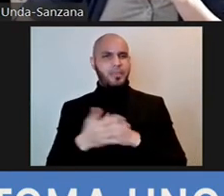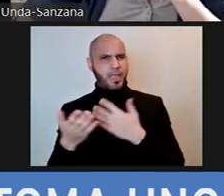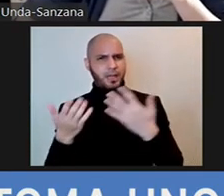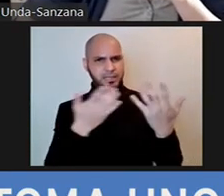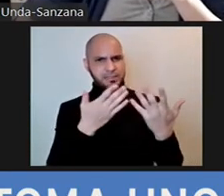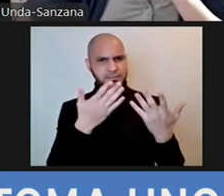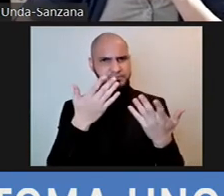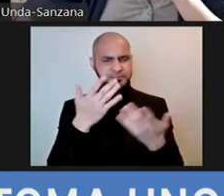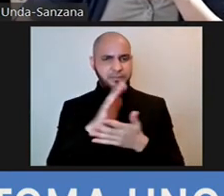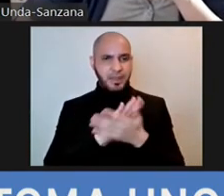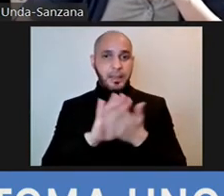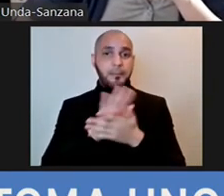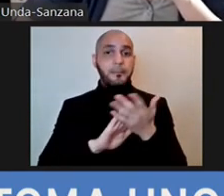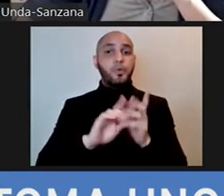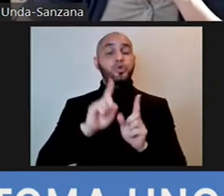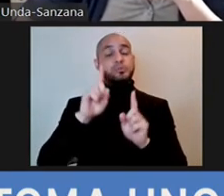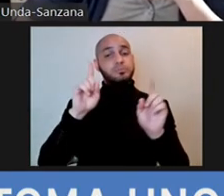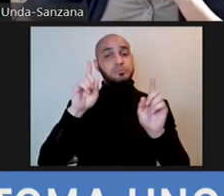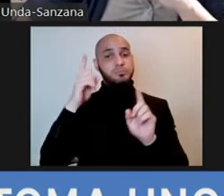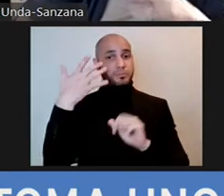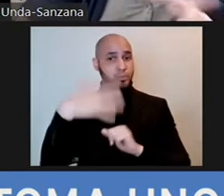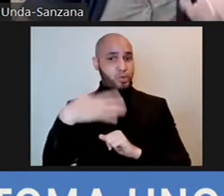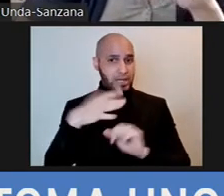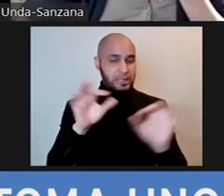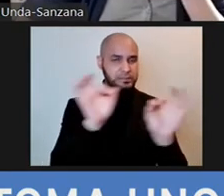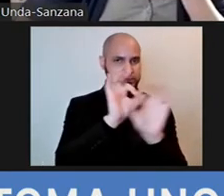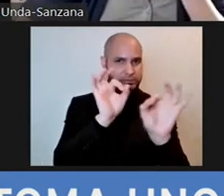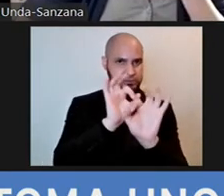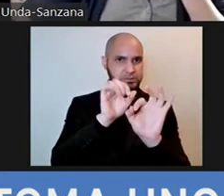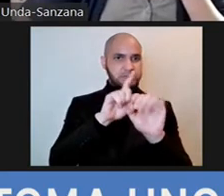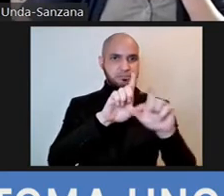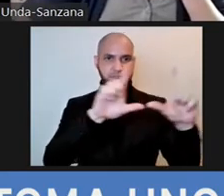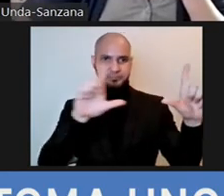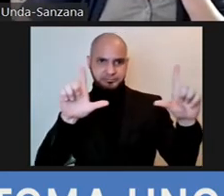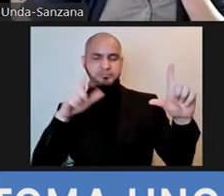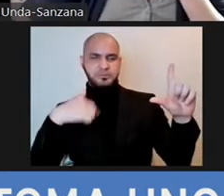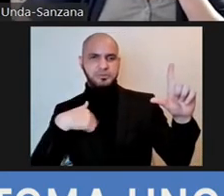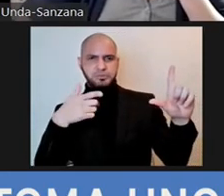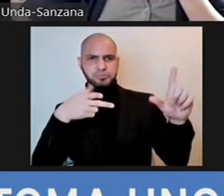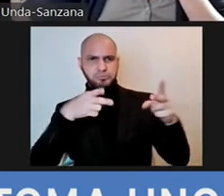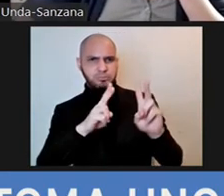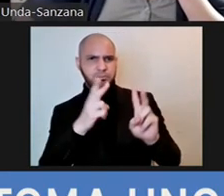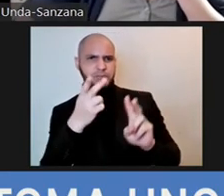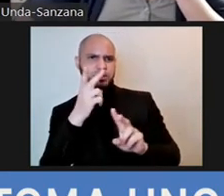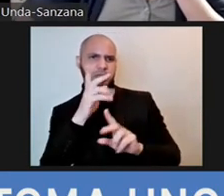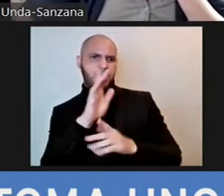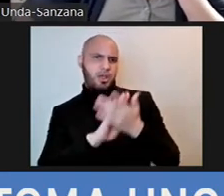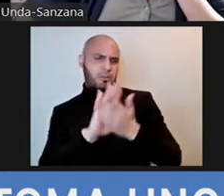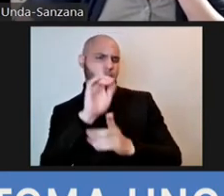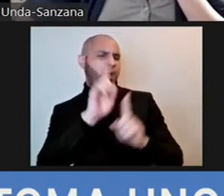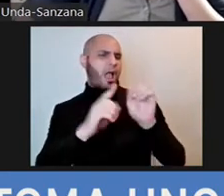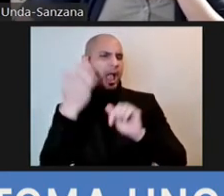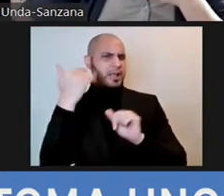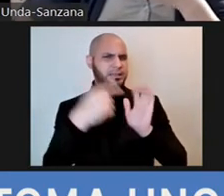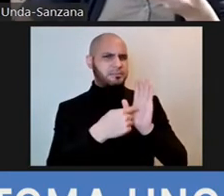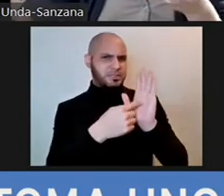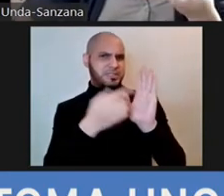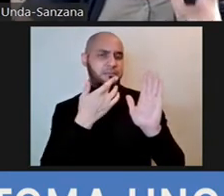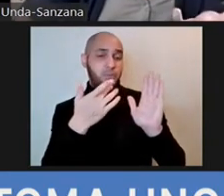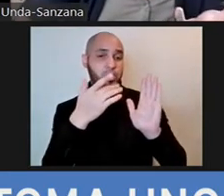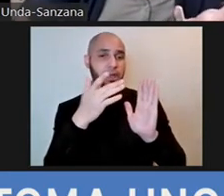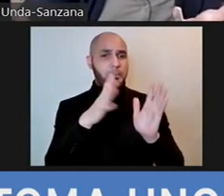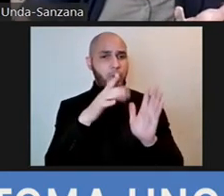Acá cabe hacer una corrección importante. Esta lámina decidí dejarla como alguna vez la presenté porque